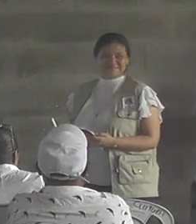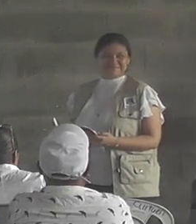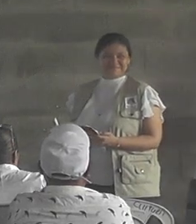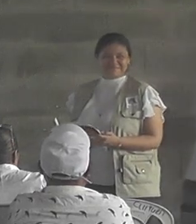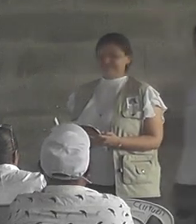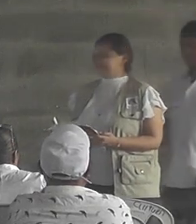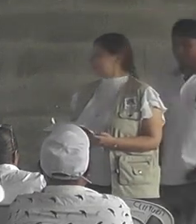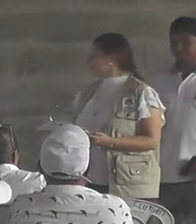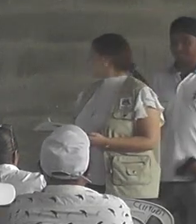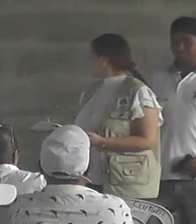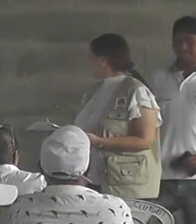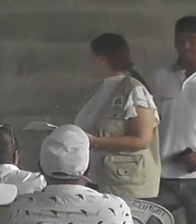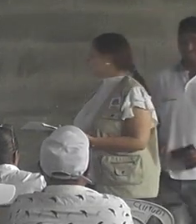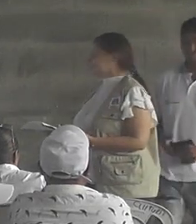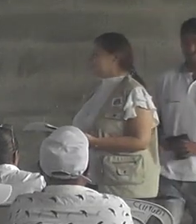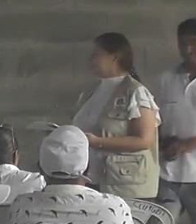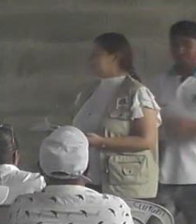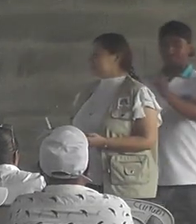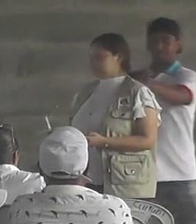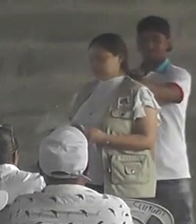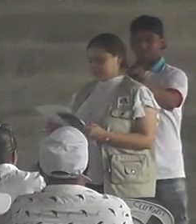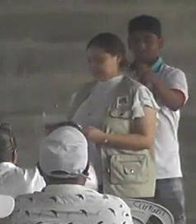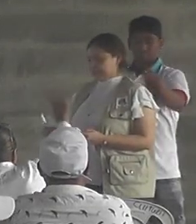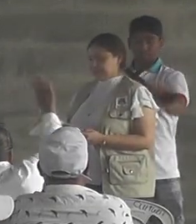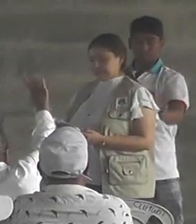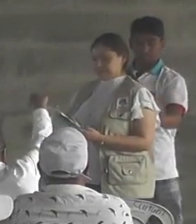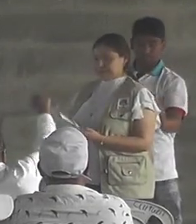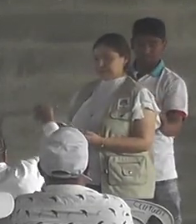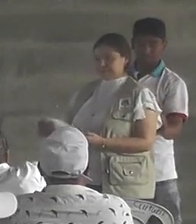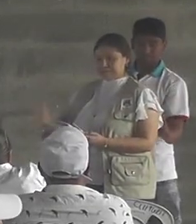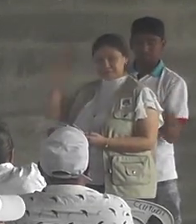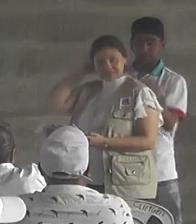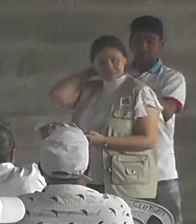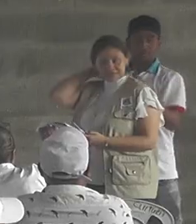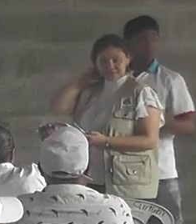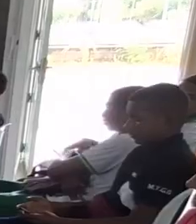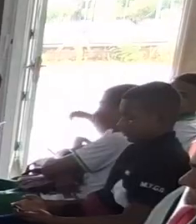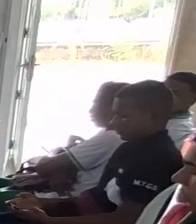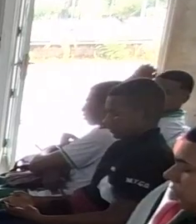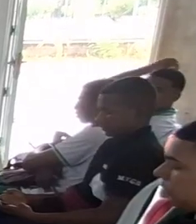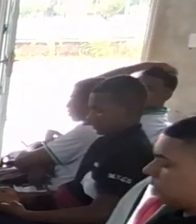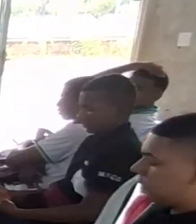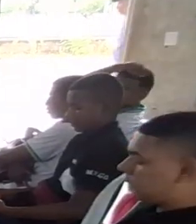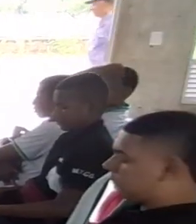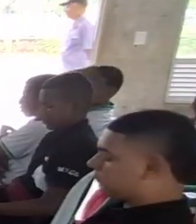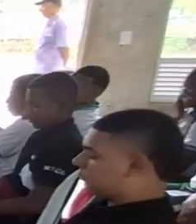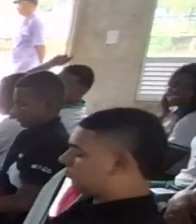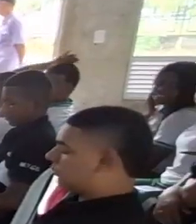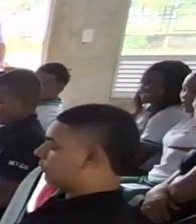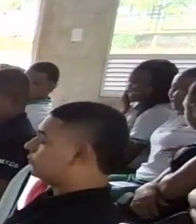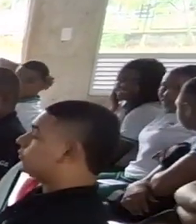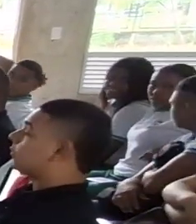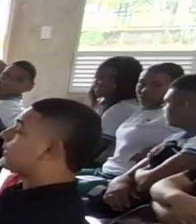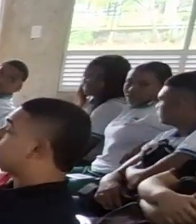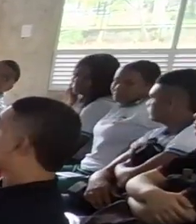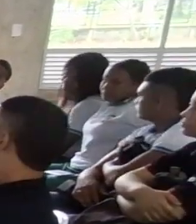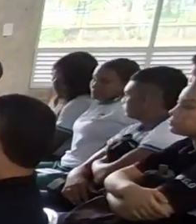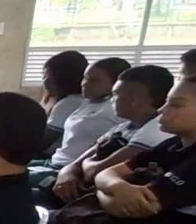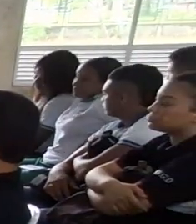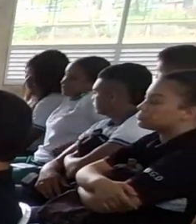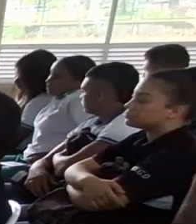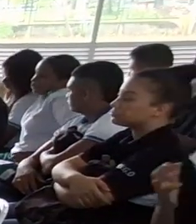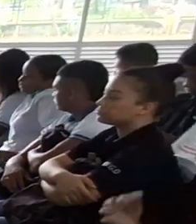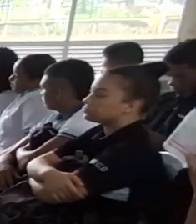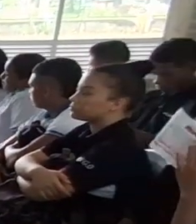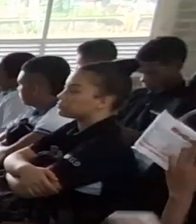estas asambleas populares que el gobierno está liderando permite eso, permite mirar y buscarle salida con todo este tema